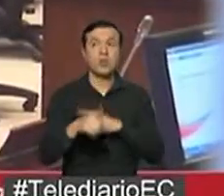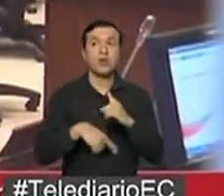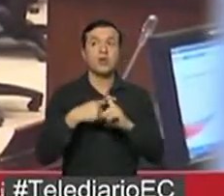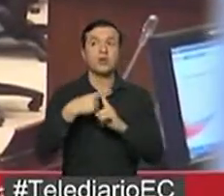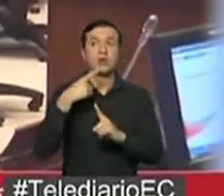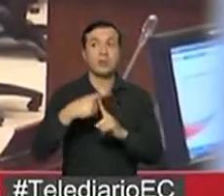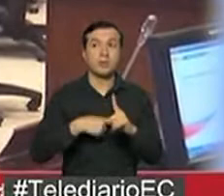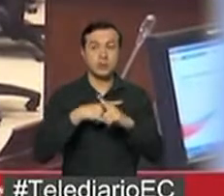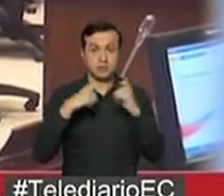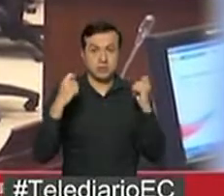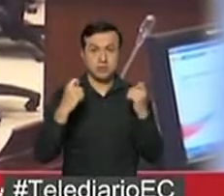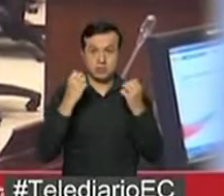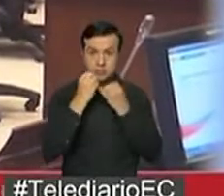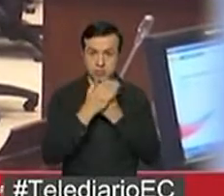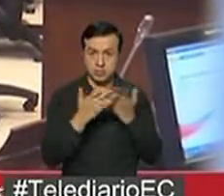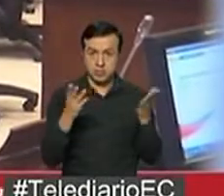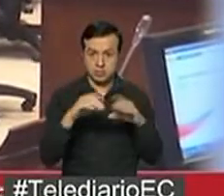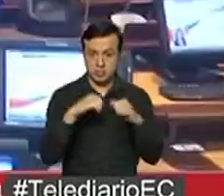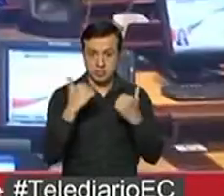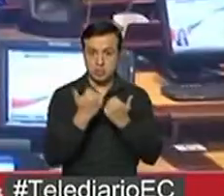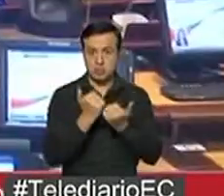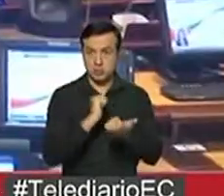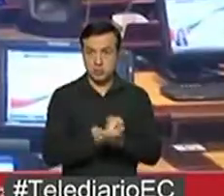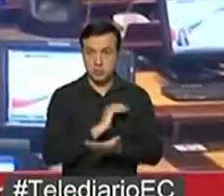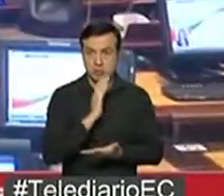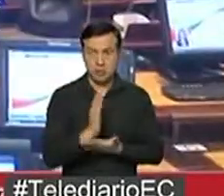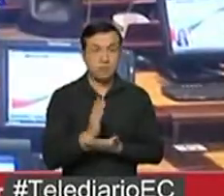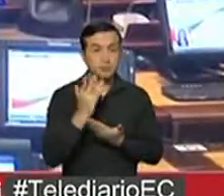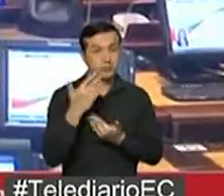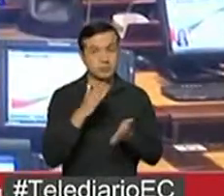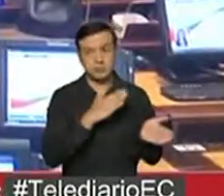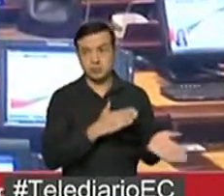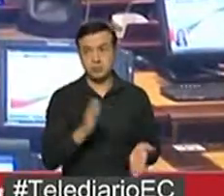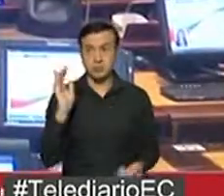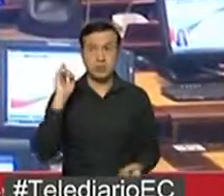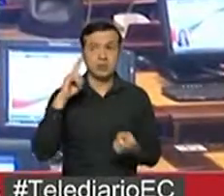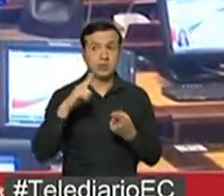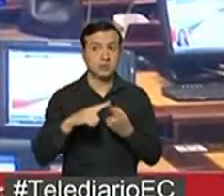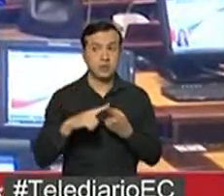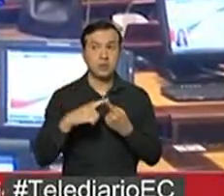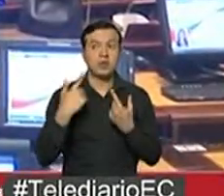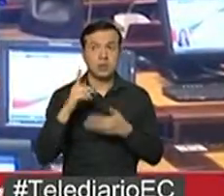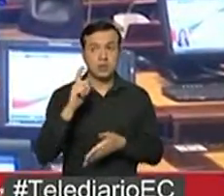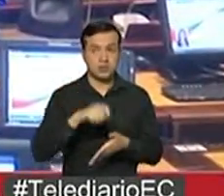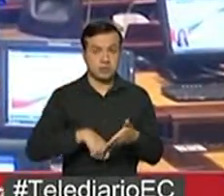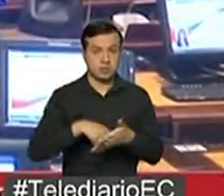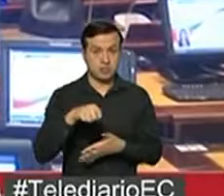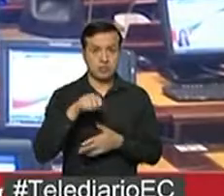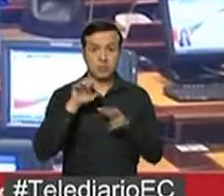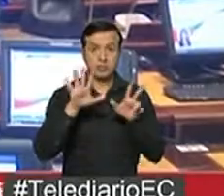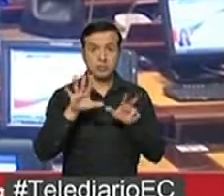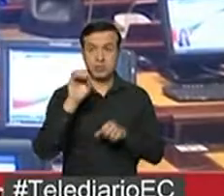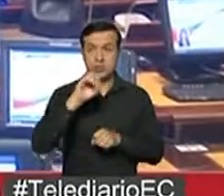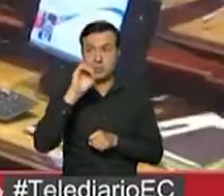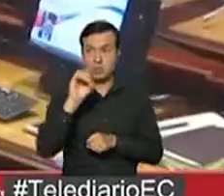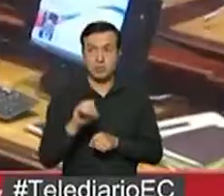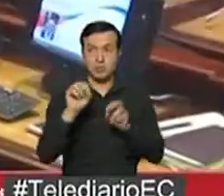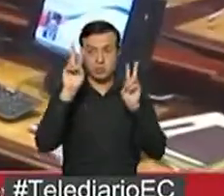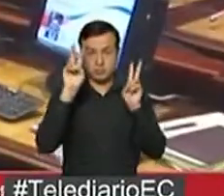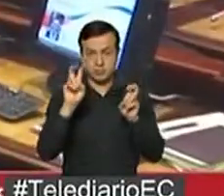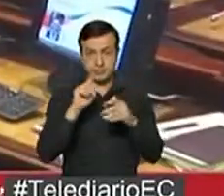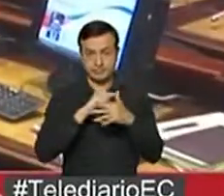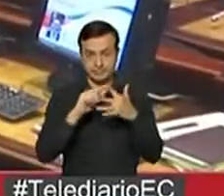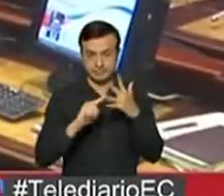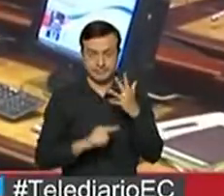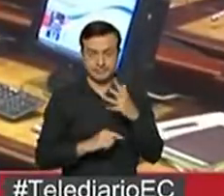marzo para conocimiento del pleno de la asamblea toda vez que al momento se ha avanzado en un 80 por ciento de su contenido